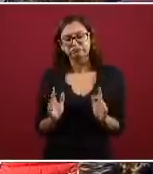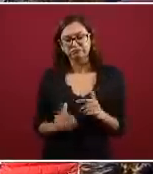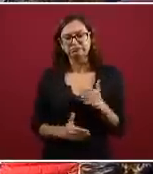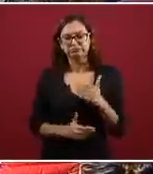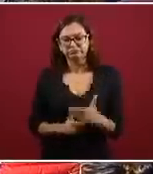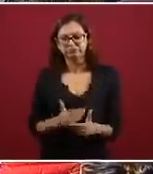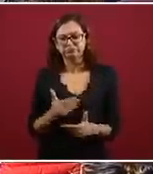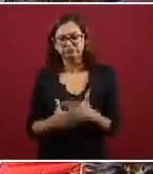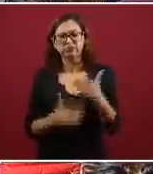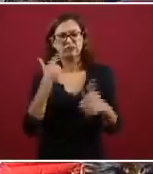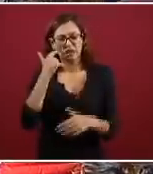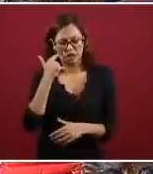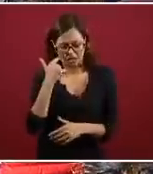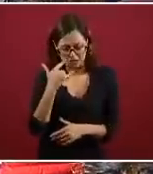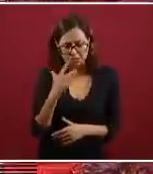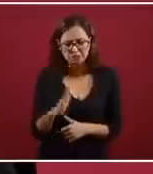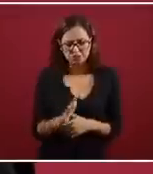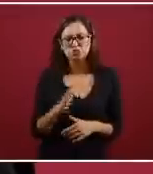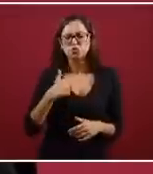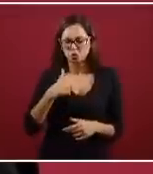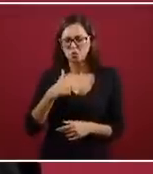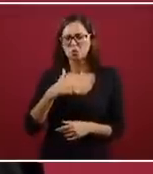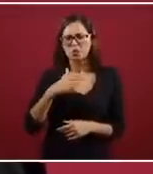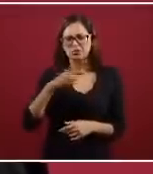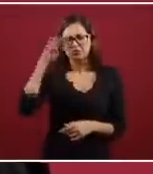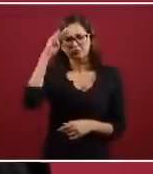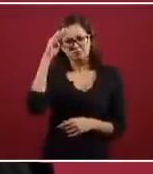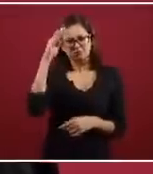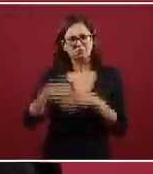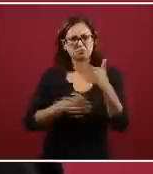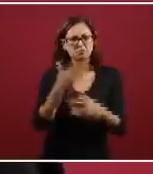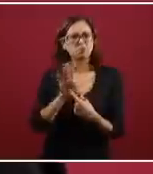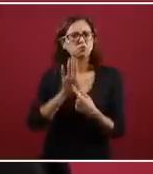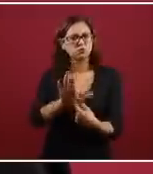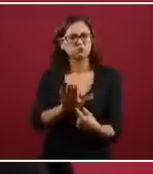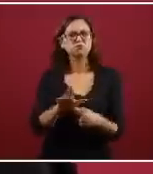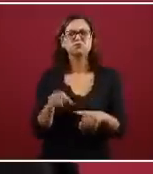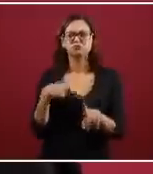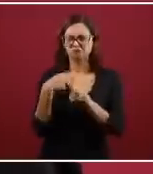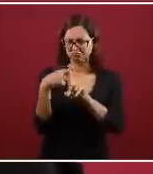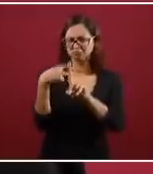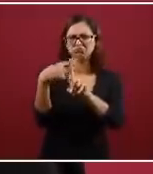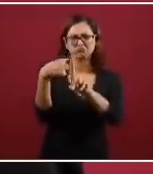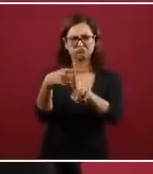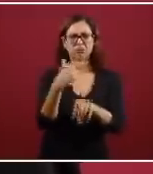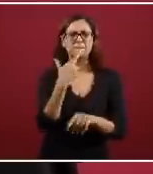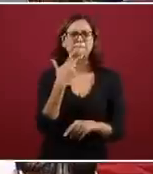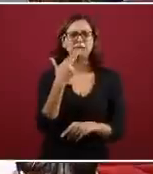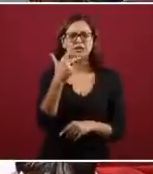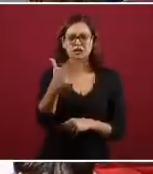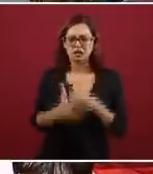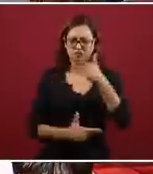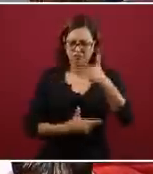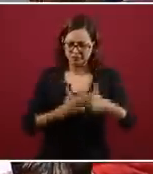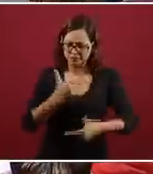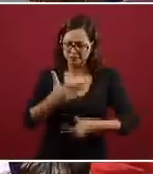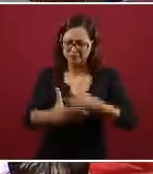vamos a tener buenos resultados, se está avanzando, es